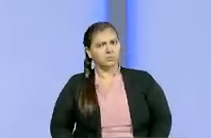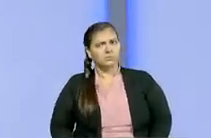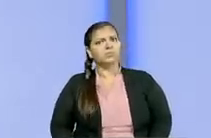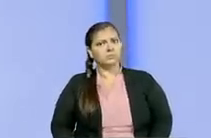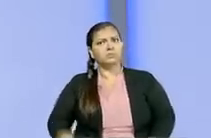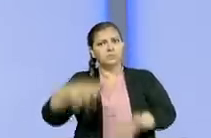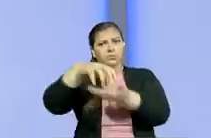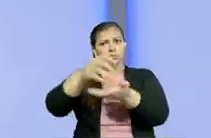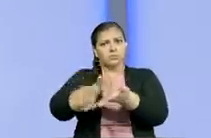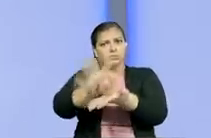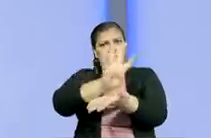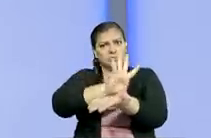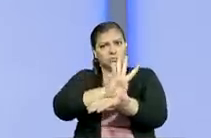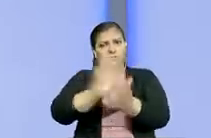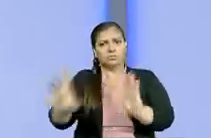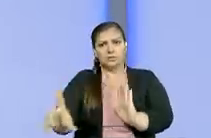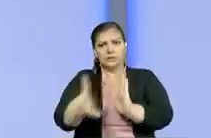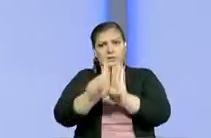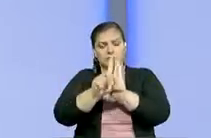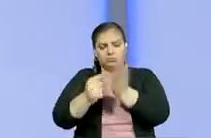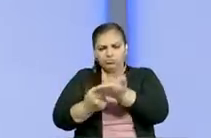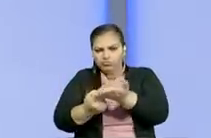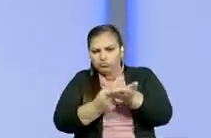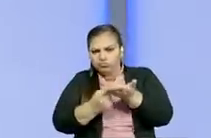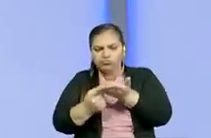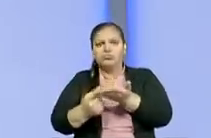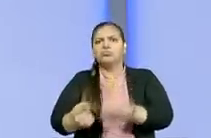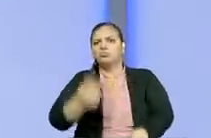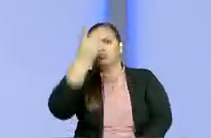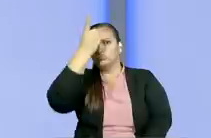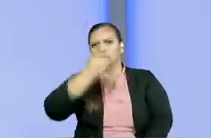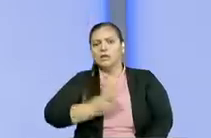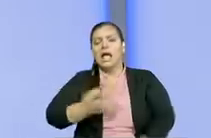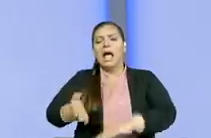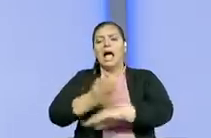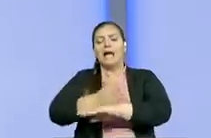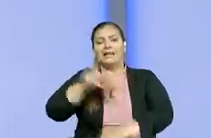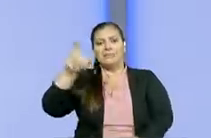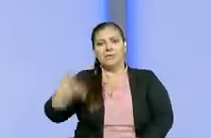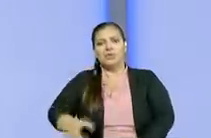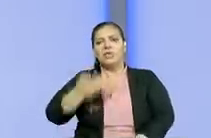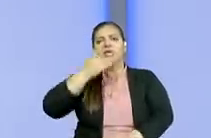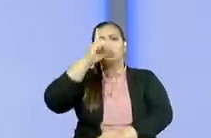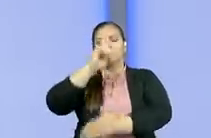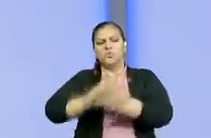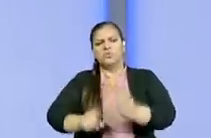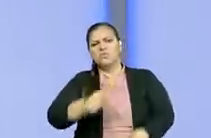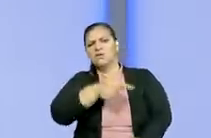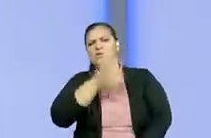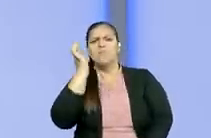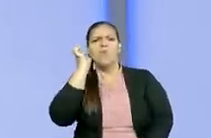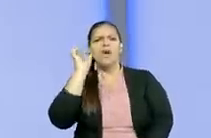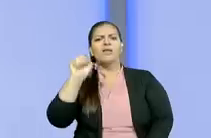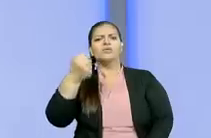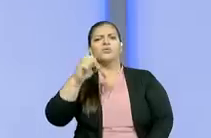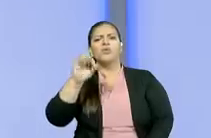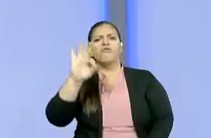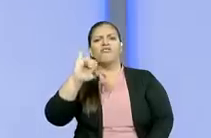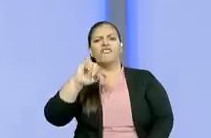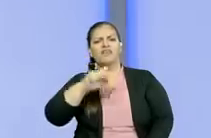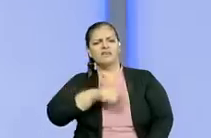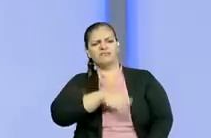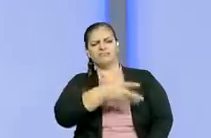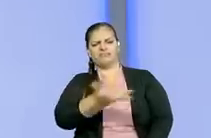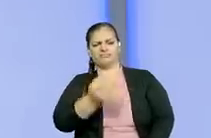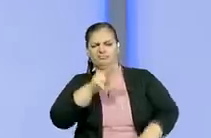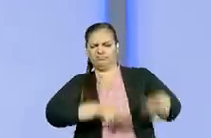ilegal? Se ha cumplido con todos los procedimientos previstos en la Ley de la Función Legislativa. Hay una denuncia correspondiente, va a ser tramitada